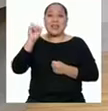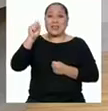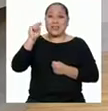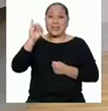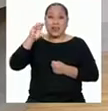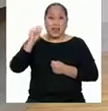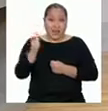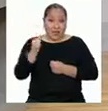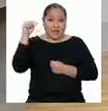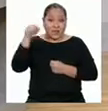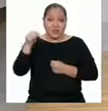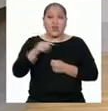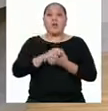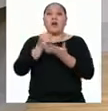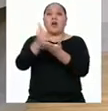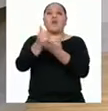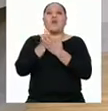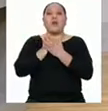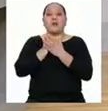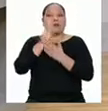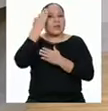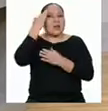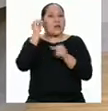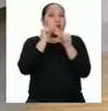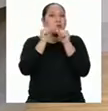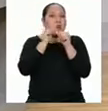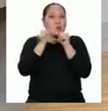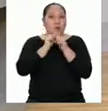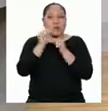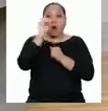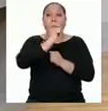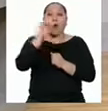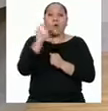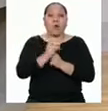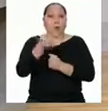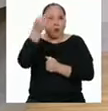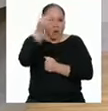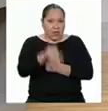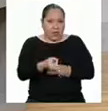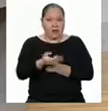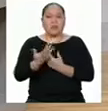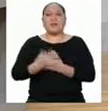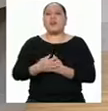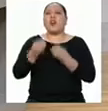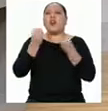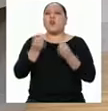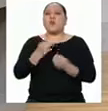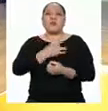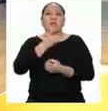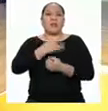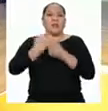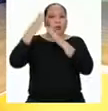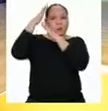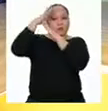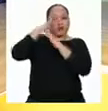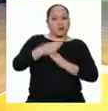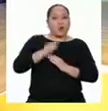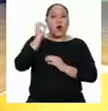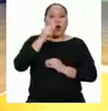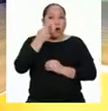obtener cifras y porcentajes reales sobre las situaciones de discriminación que han vivido o